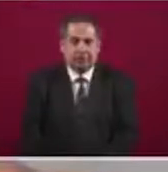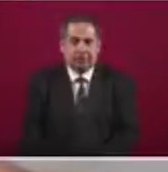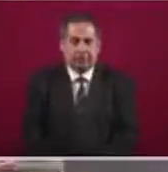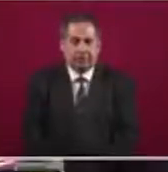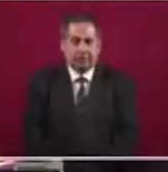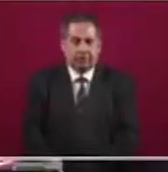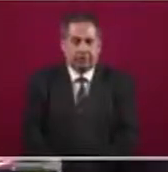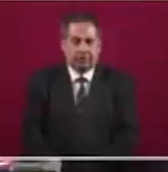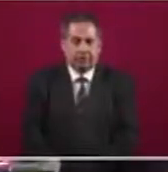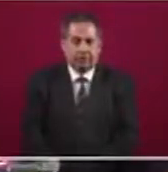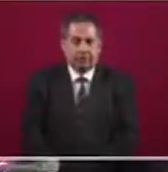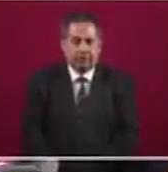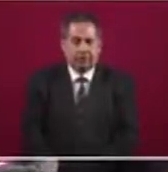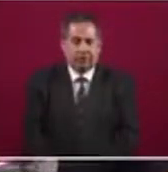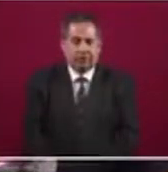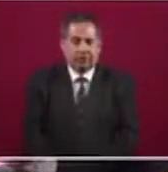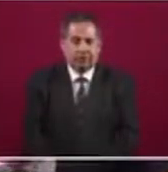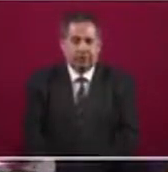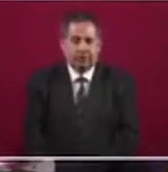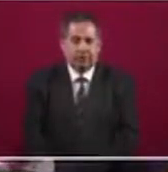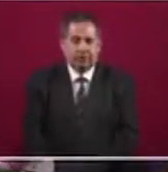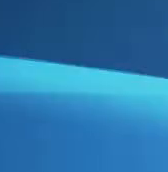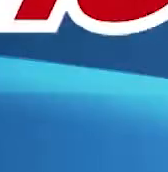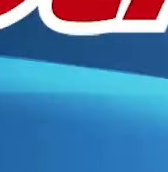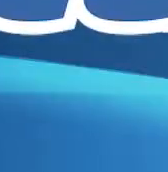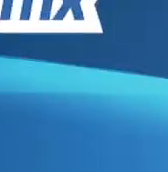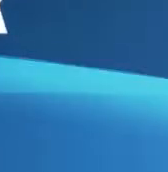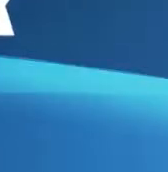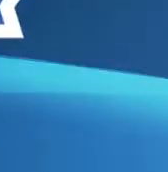informó orlando fernández